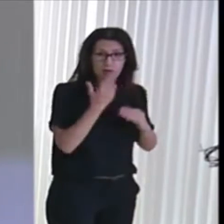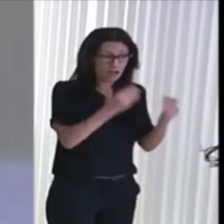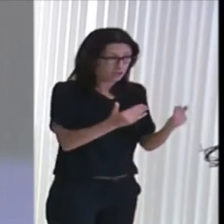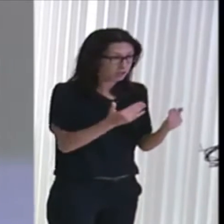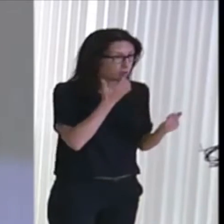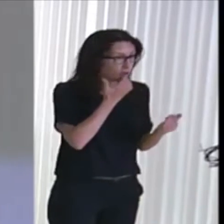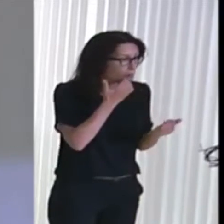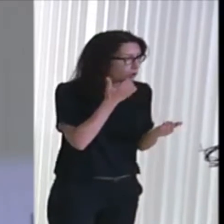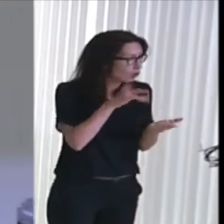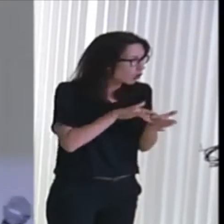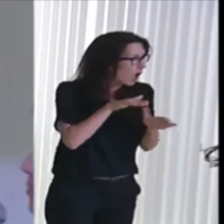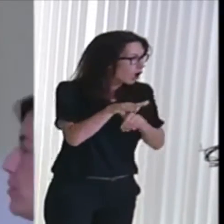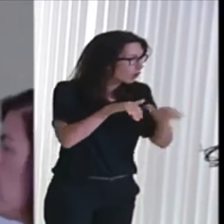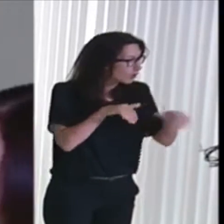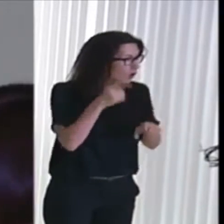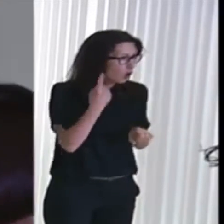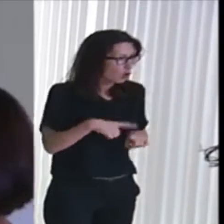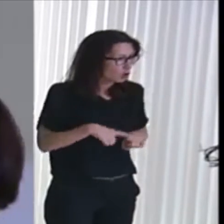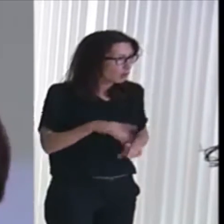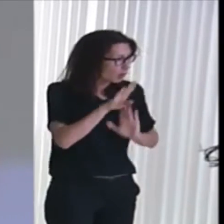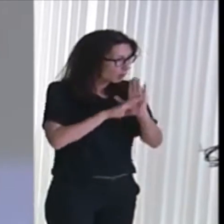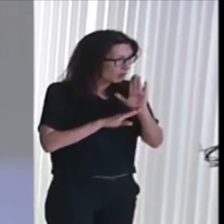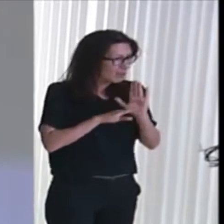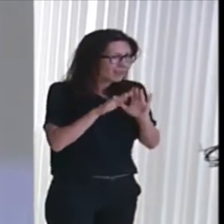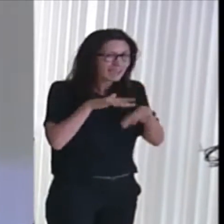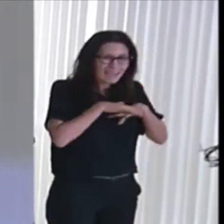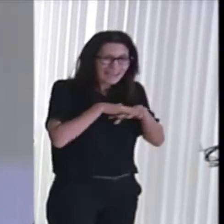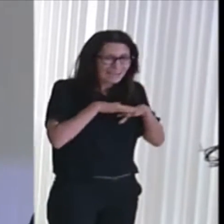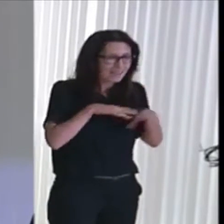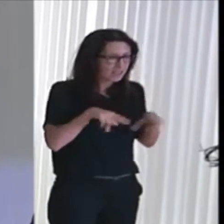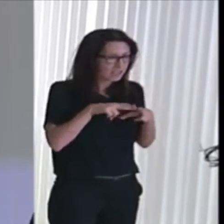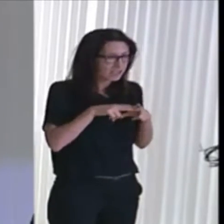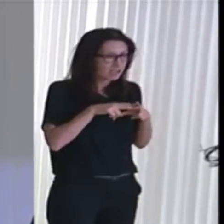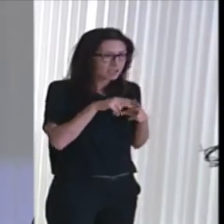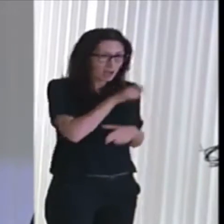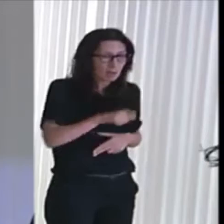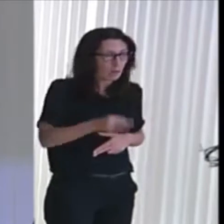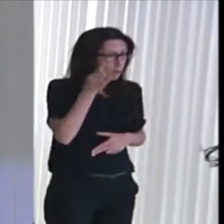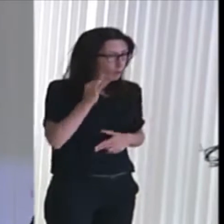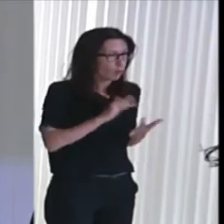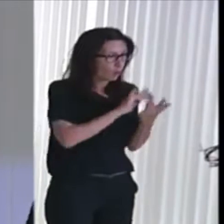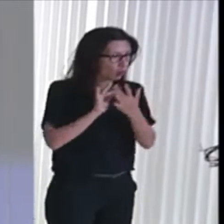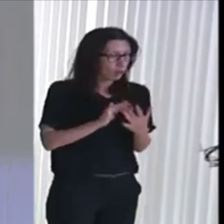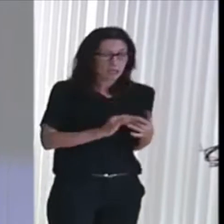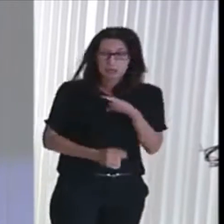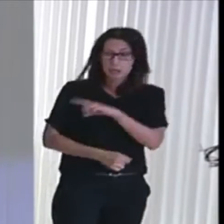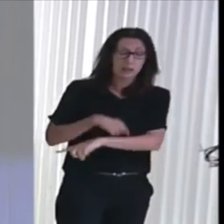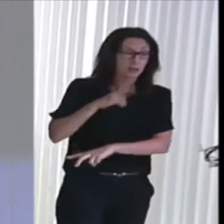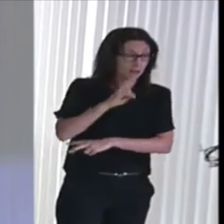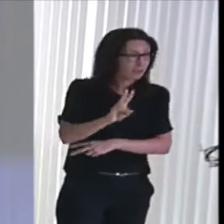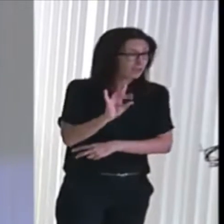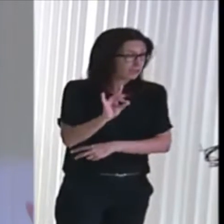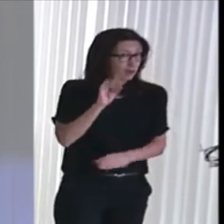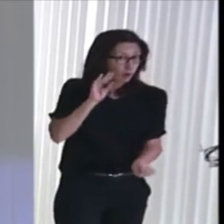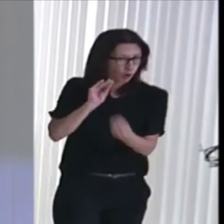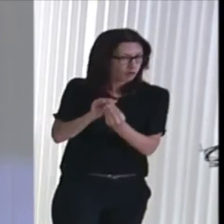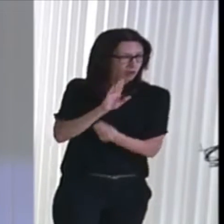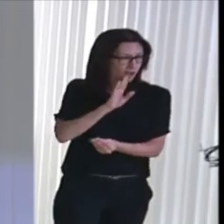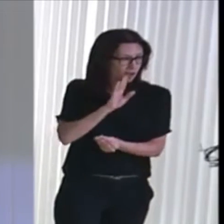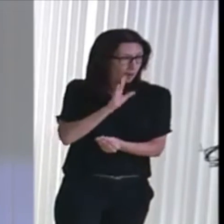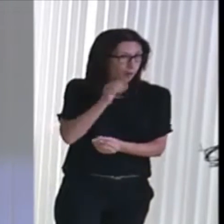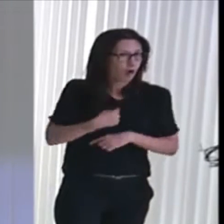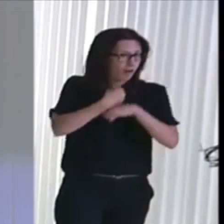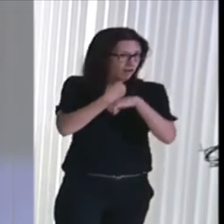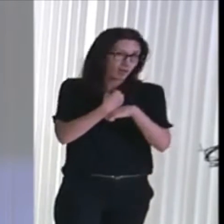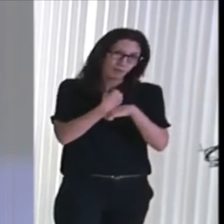las convocatorias de ellas, de esos programas, esas redes de mujeres. Sí, yo creo que tener un soporte, pero yo estoy de acuerdo con ella. Lo que es verdad es que claro, por